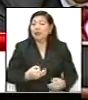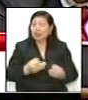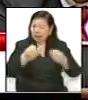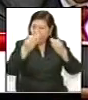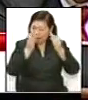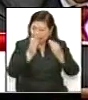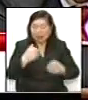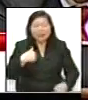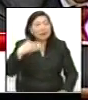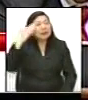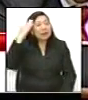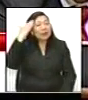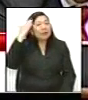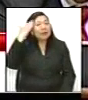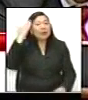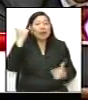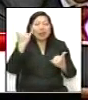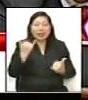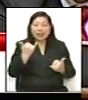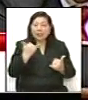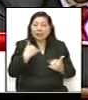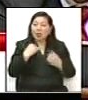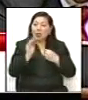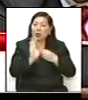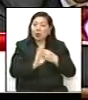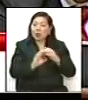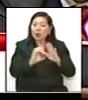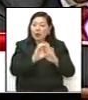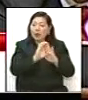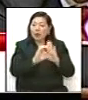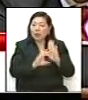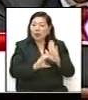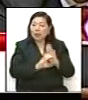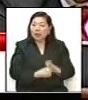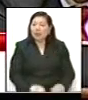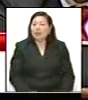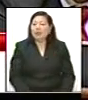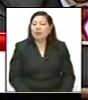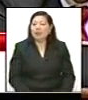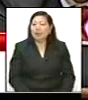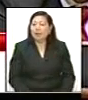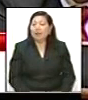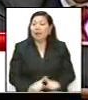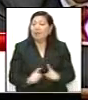firme, señor presidente, y esto nos avalan constitucionalistas y